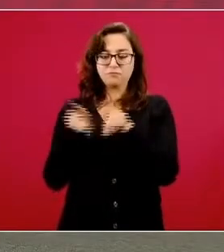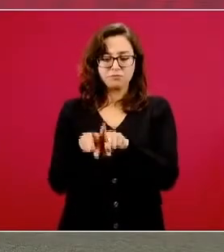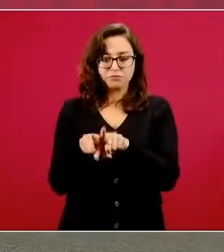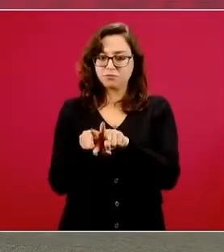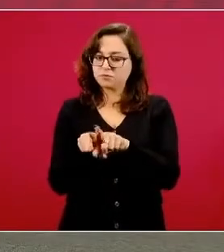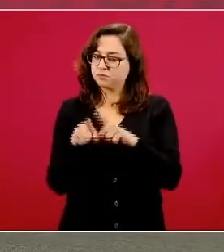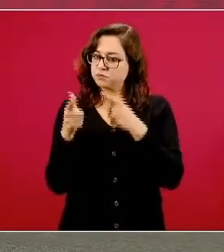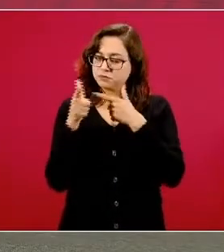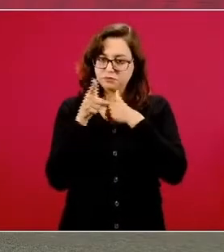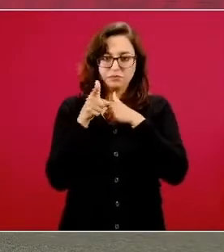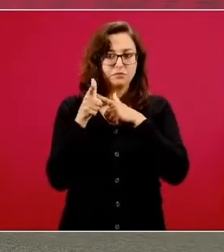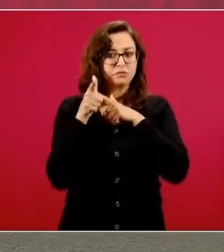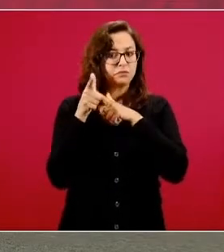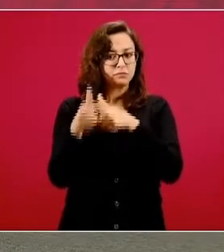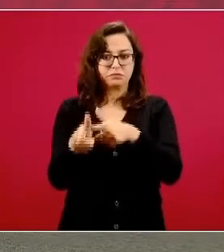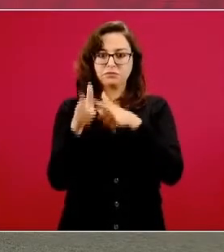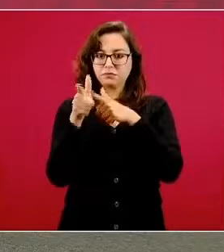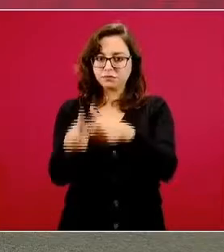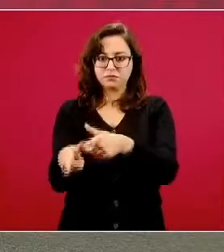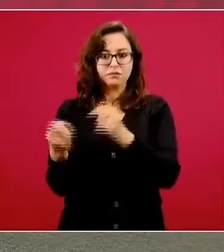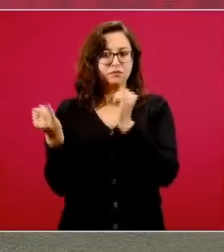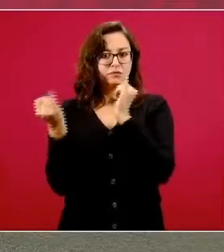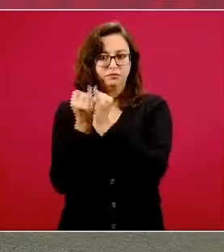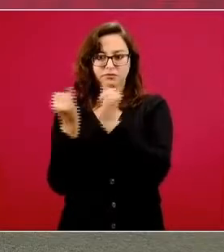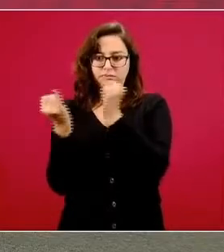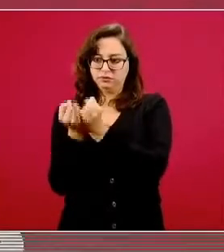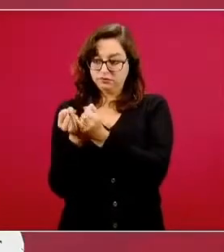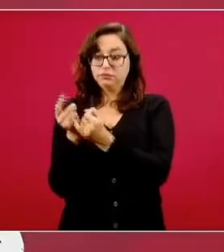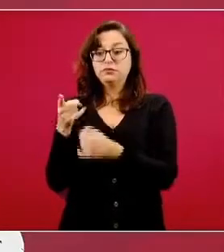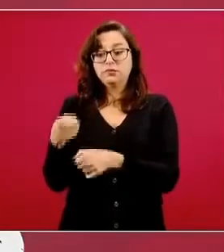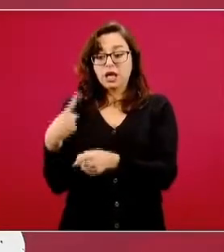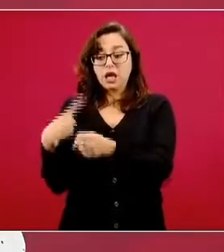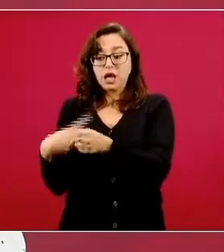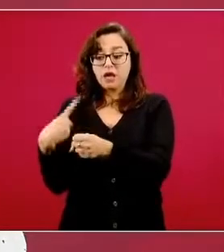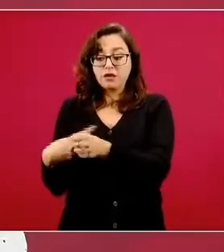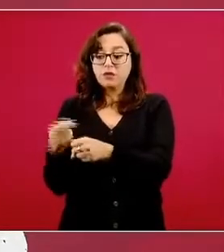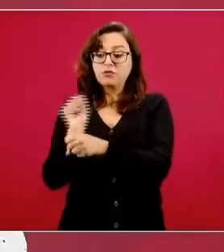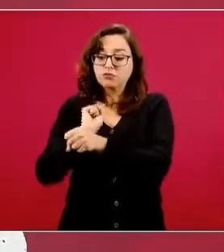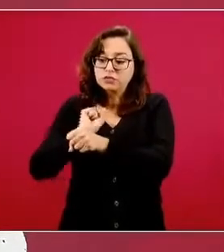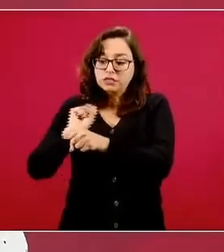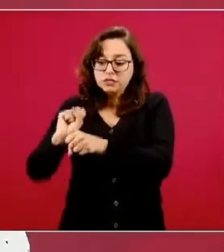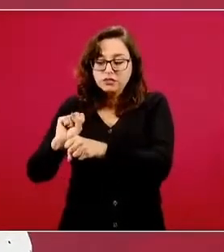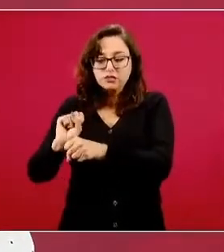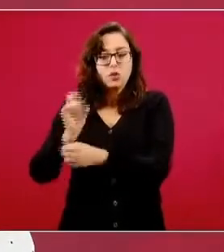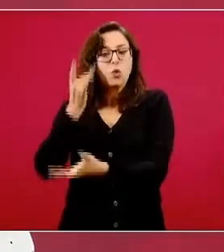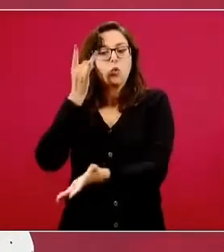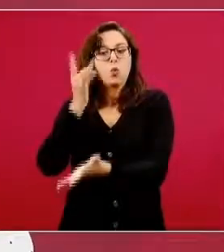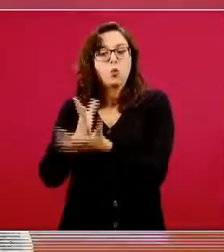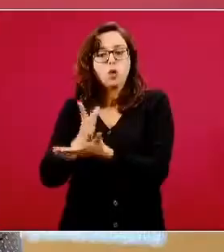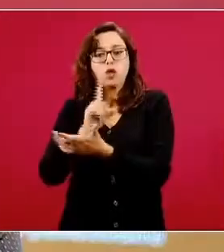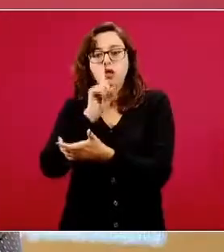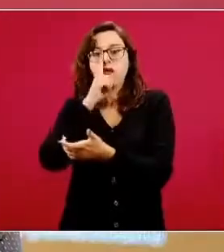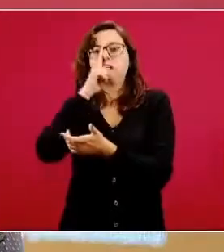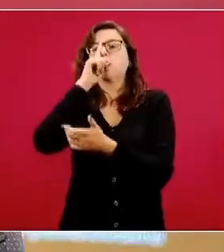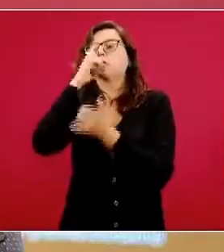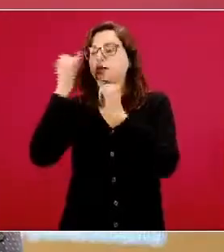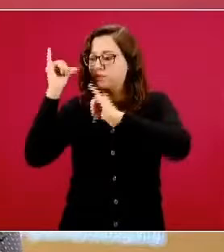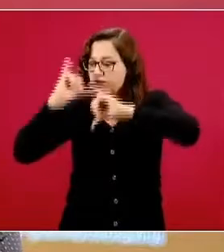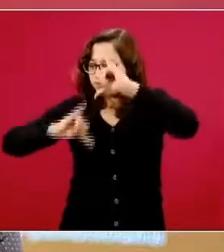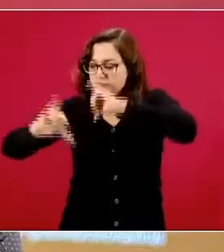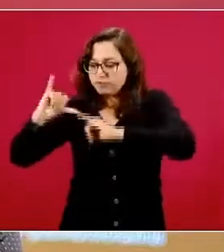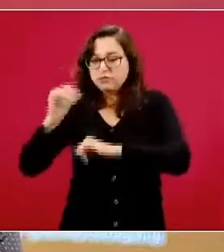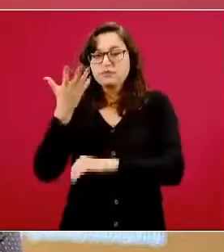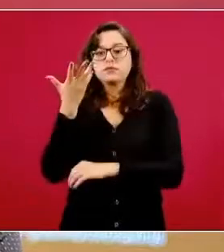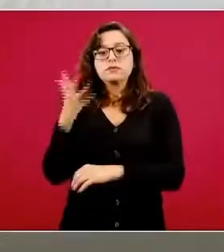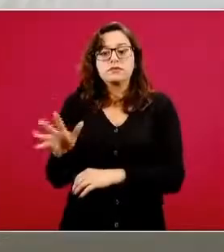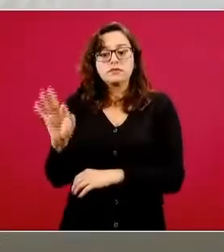que continuamos en implementando para vigilar también ahora COVID, pero no